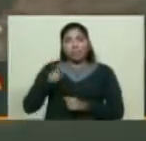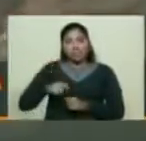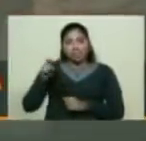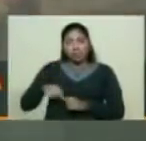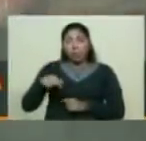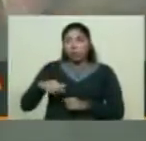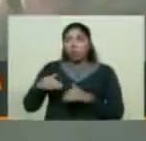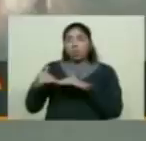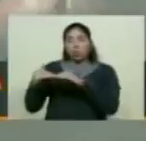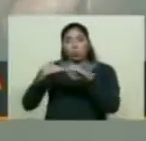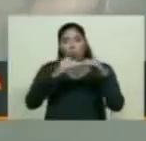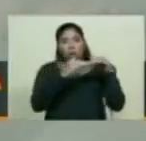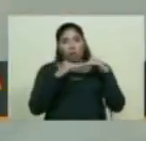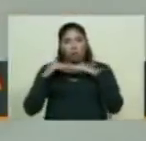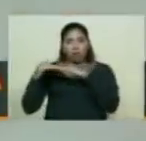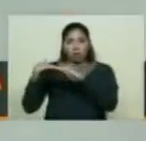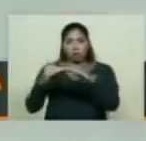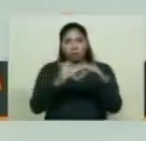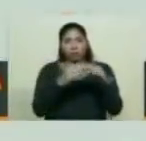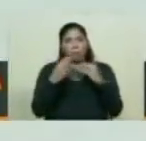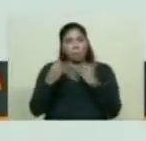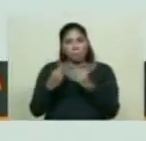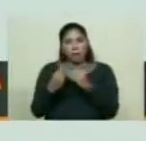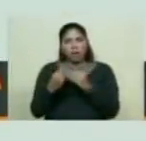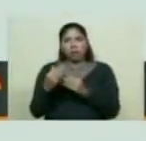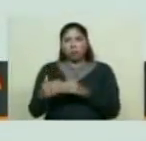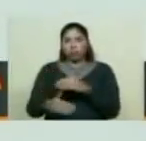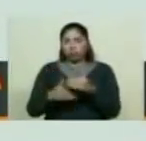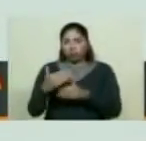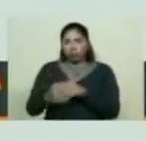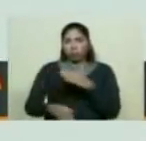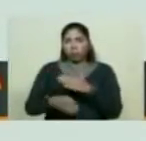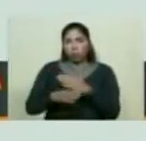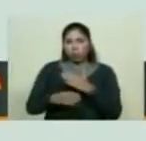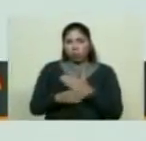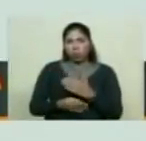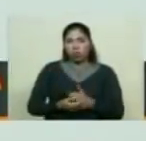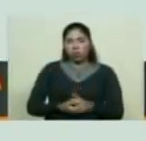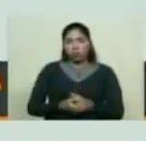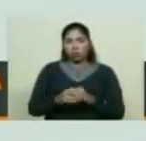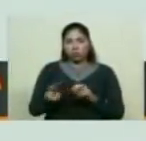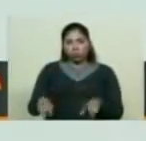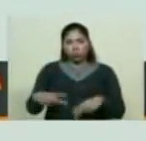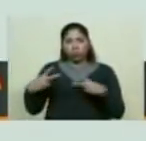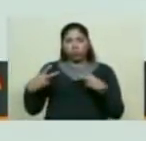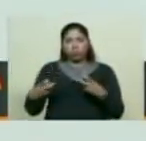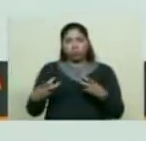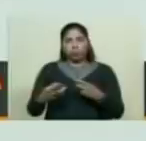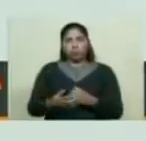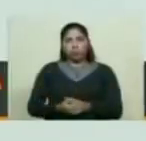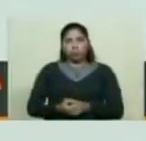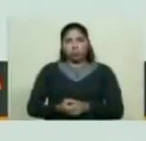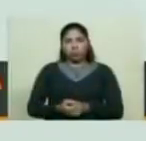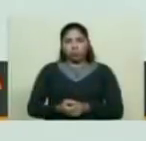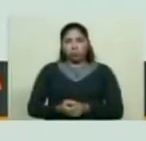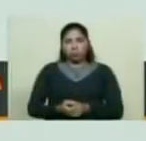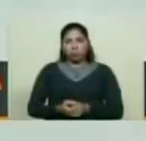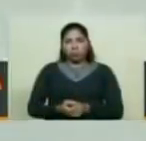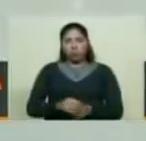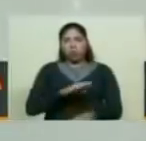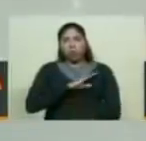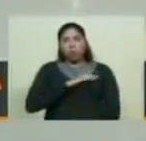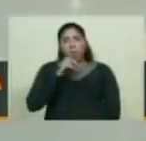igualdad para refundir digámoslo así en un todo la especie de los hombres